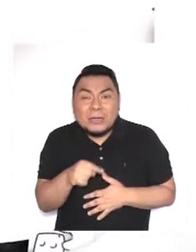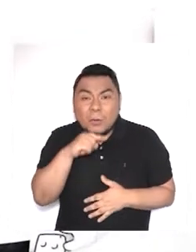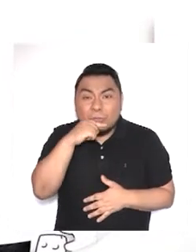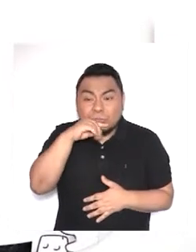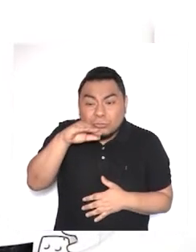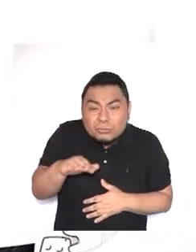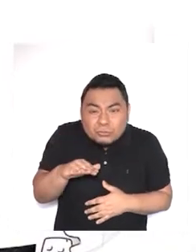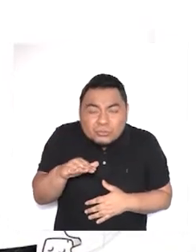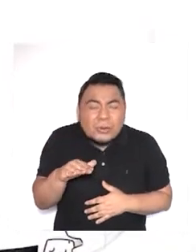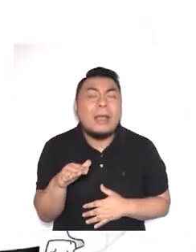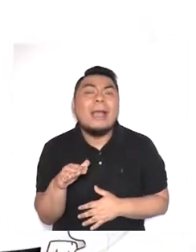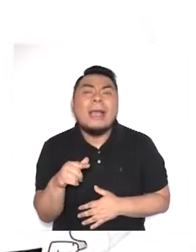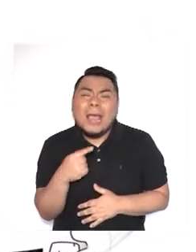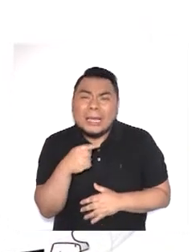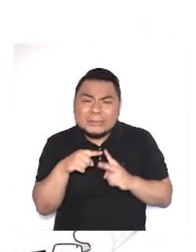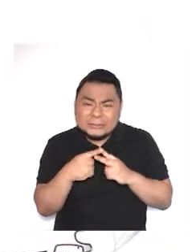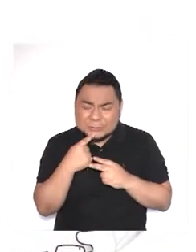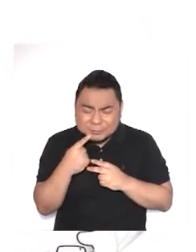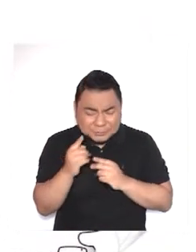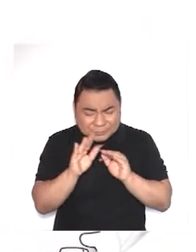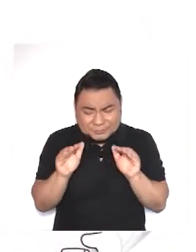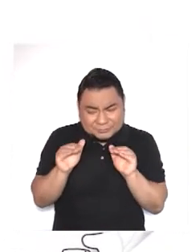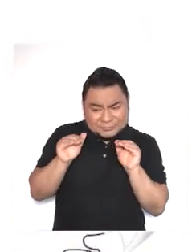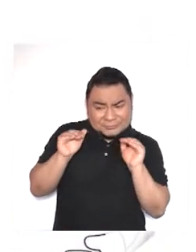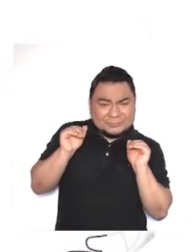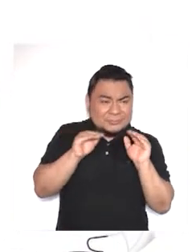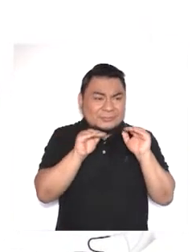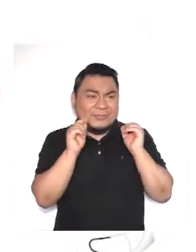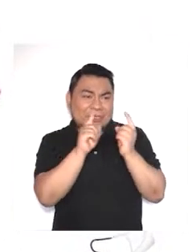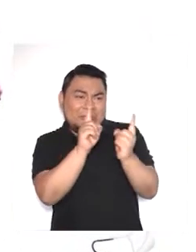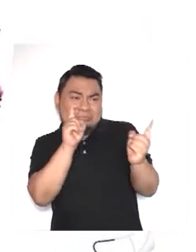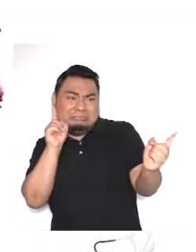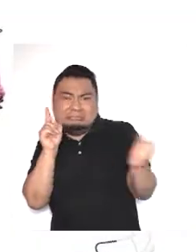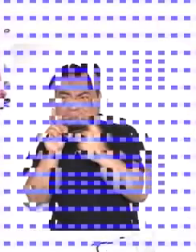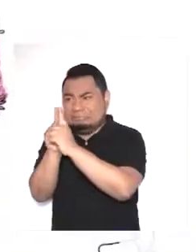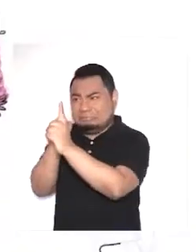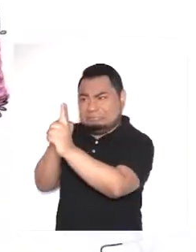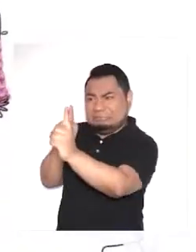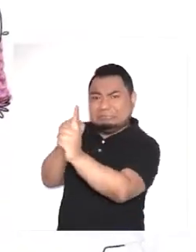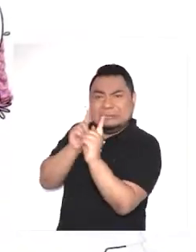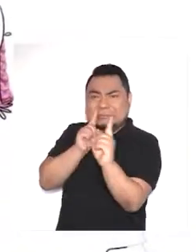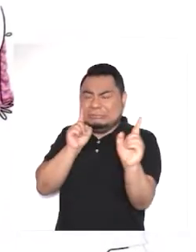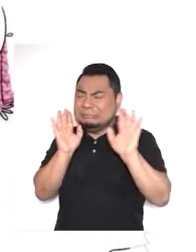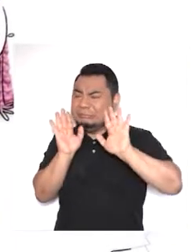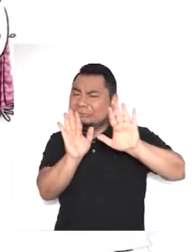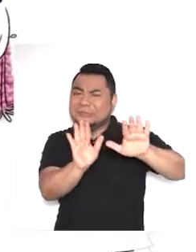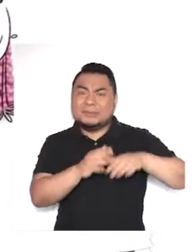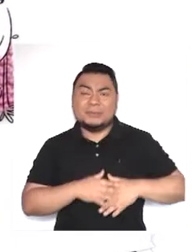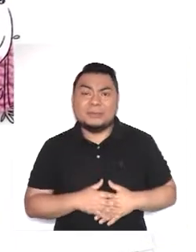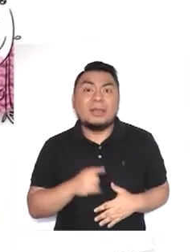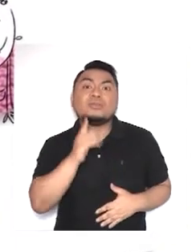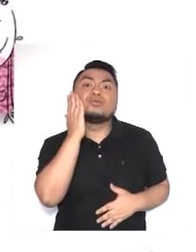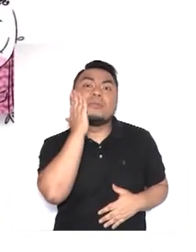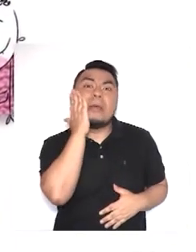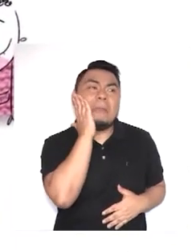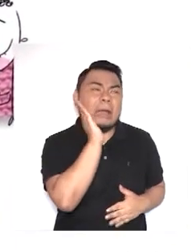Entonces la niña comenzó a alejarse de todo y de todos, hasta de su